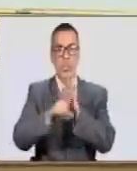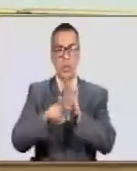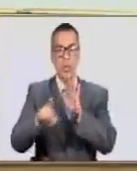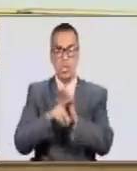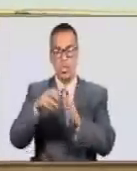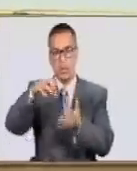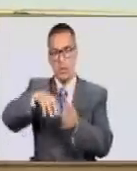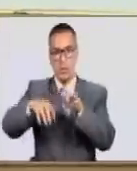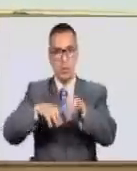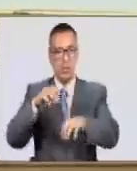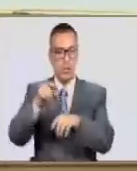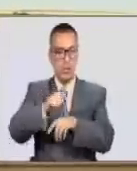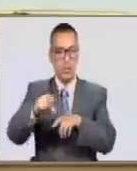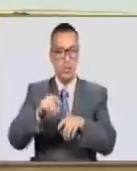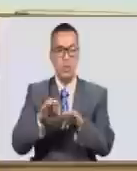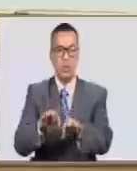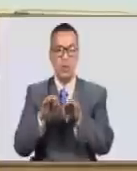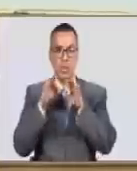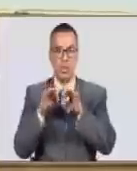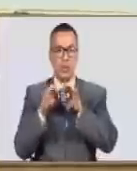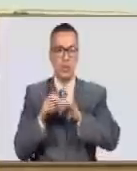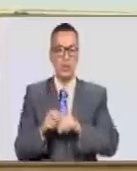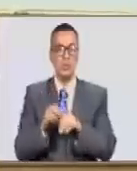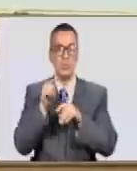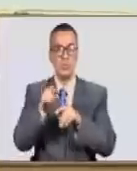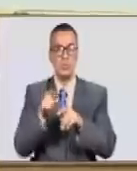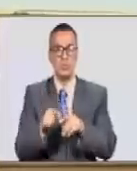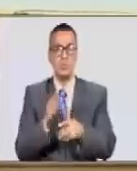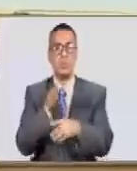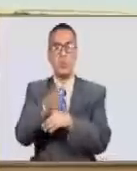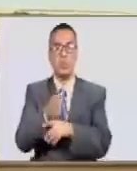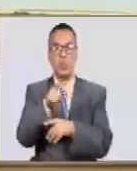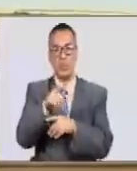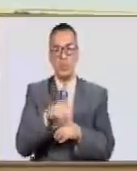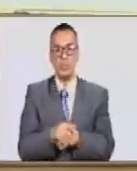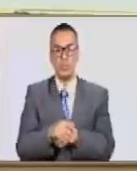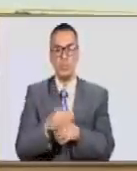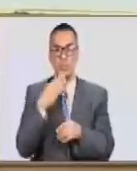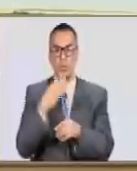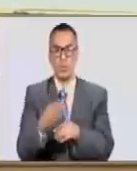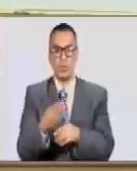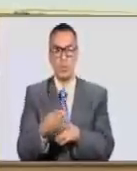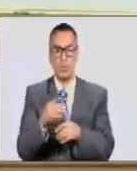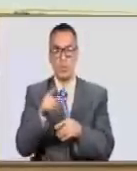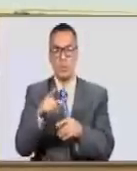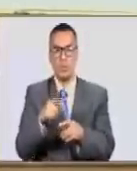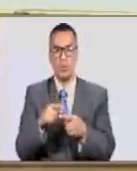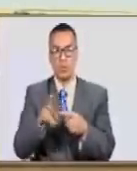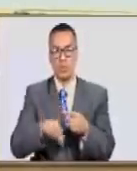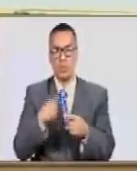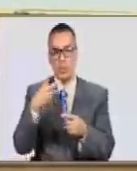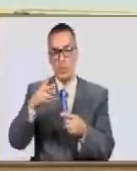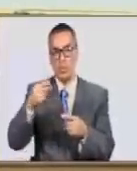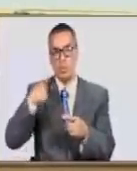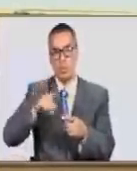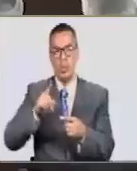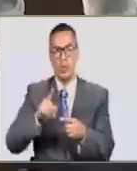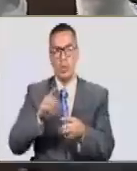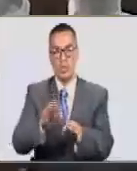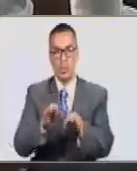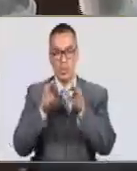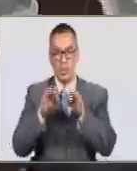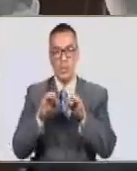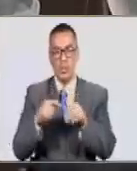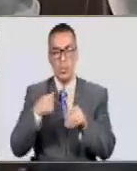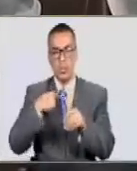estatal, esa persona está interesada en acudir para solicitar la nulidad de esa ley. Pero yo puedo no tener interés y...